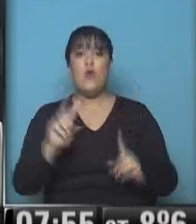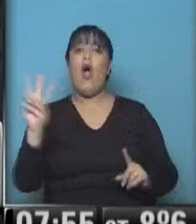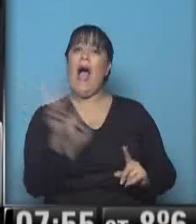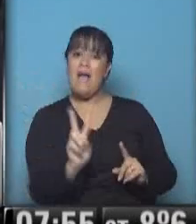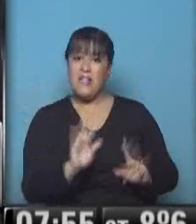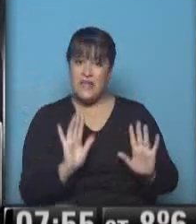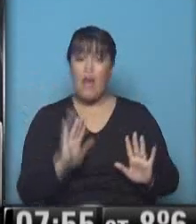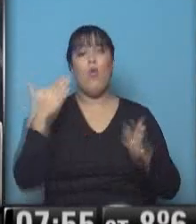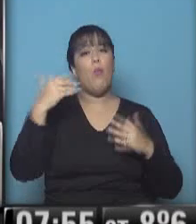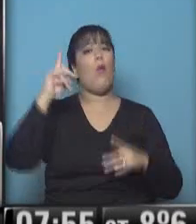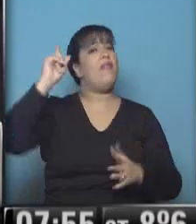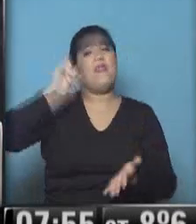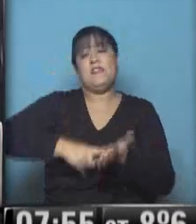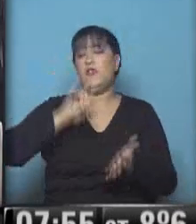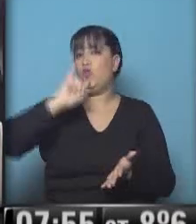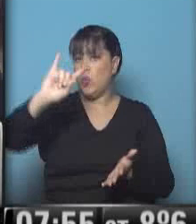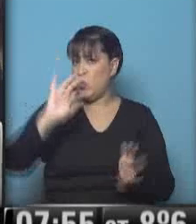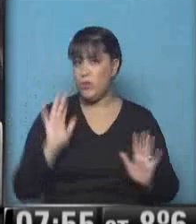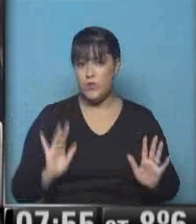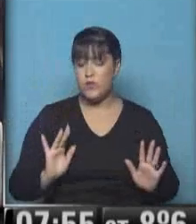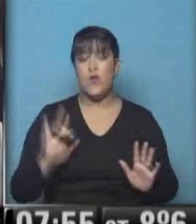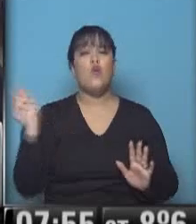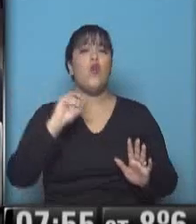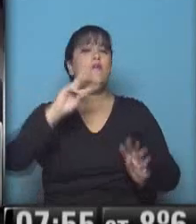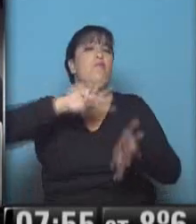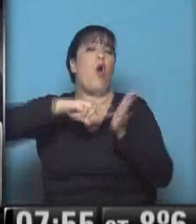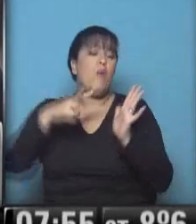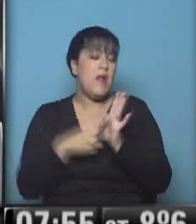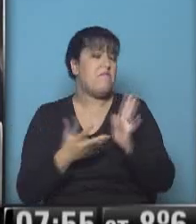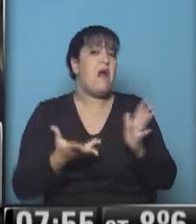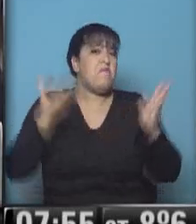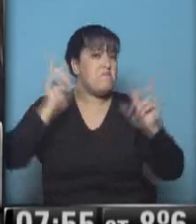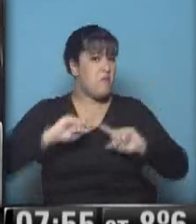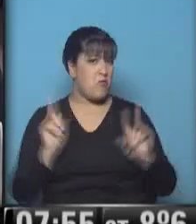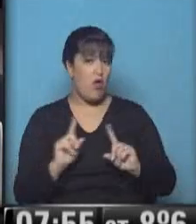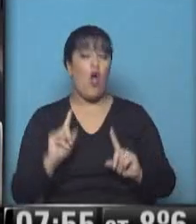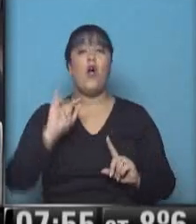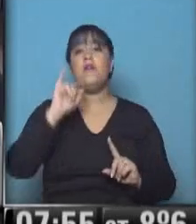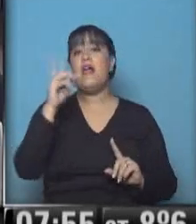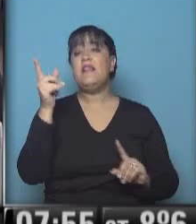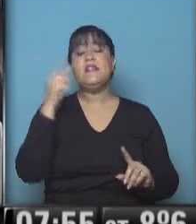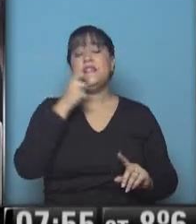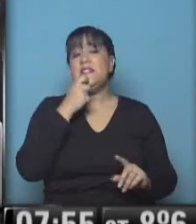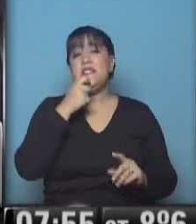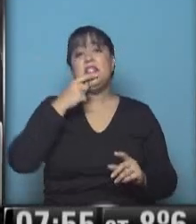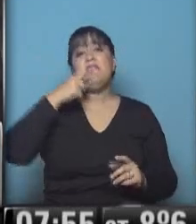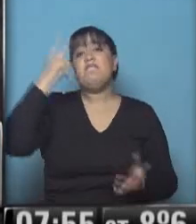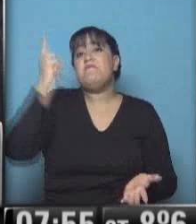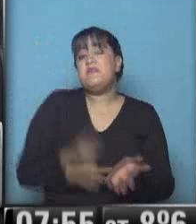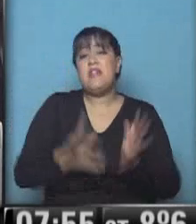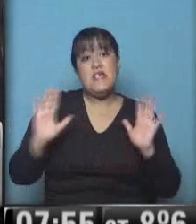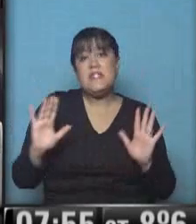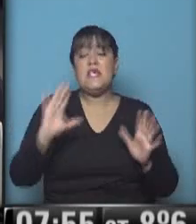eh En realidad no habría un problema mayor para Argentina si los bonistas decidieran seguir con el sistema